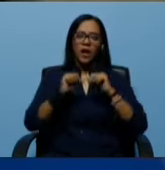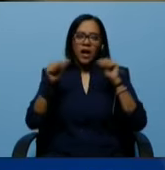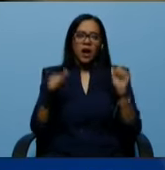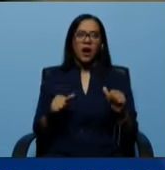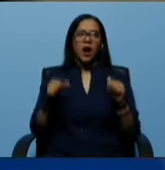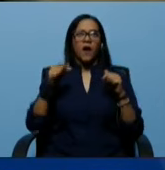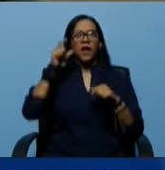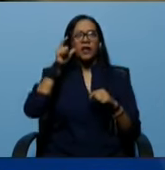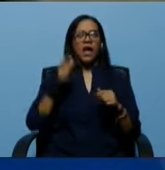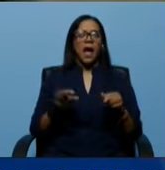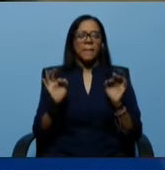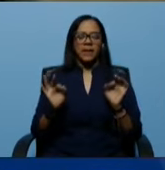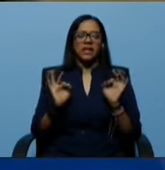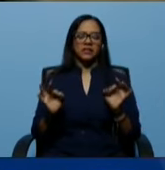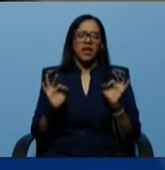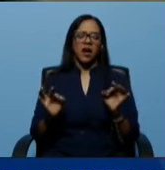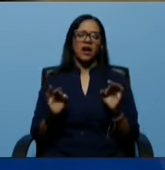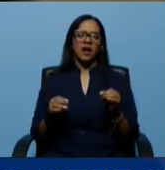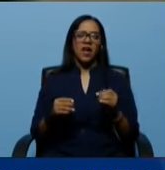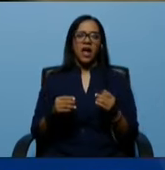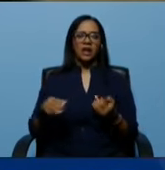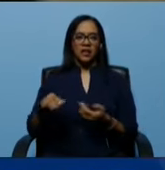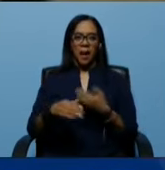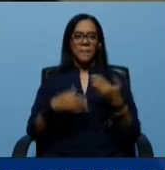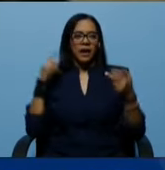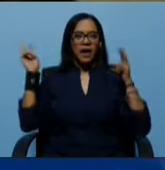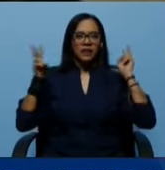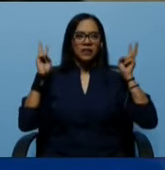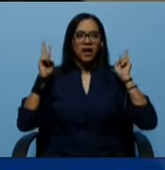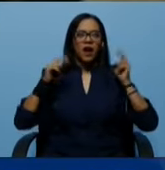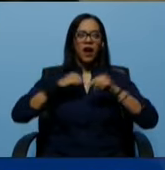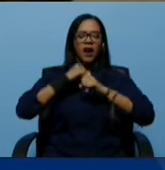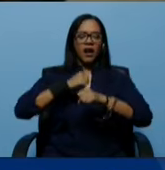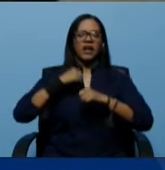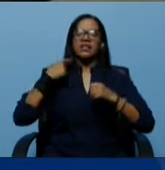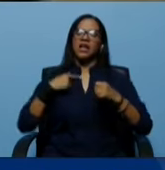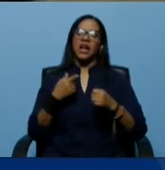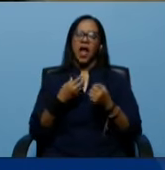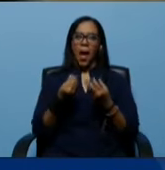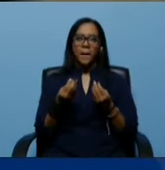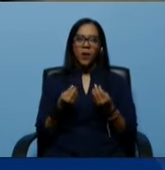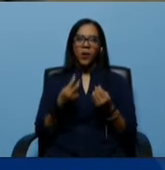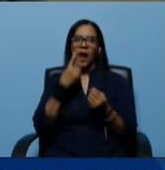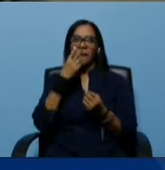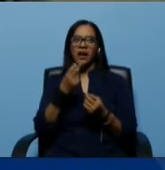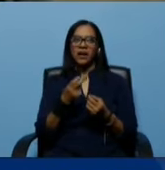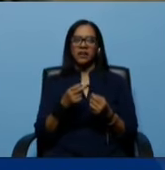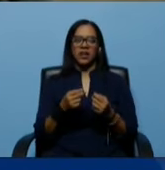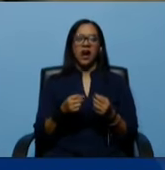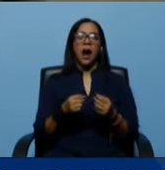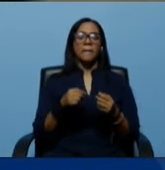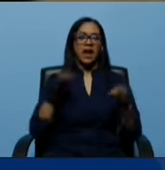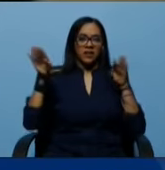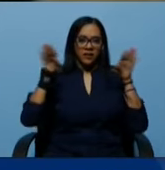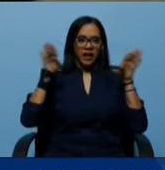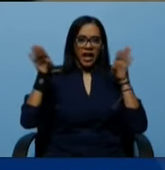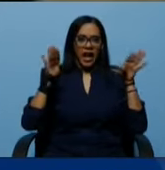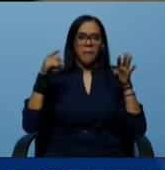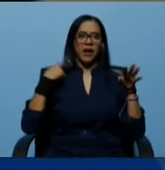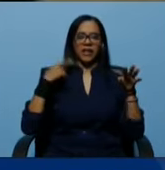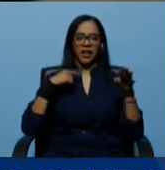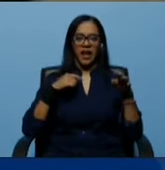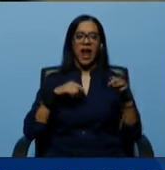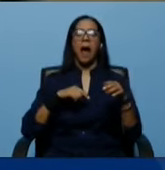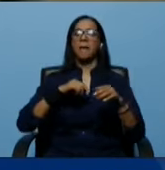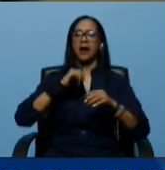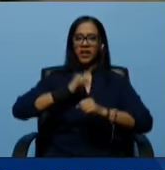día especial. Este paseo de la Rinconada tiene mucho que visitar para los turistas. Tenemos el hipódromo,